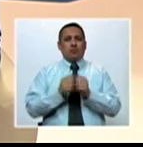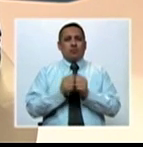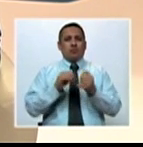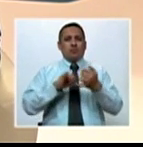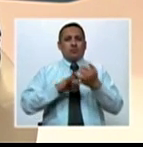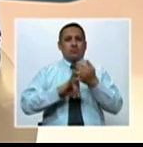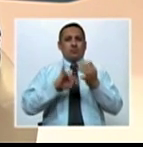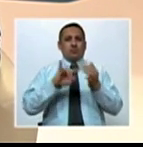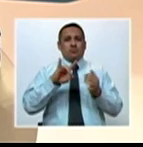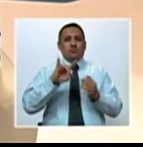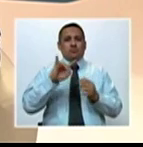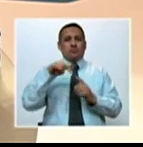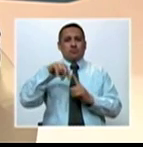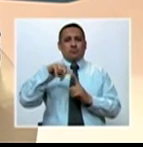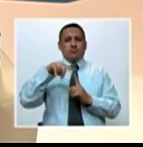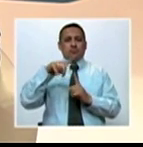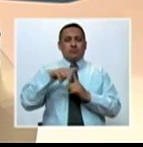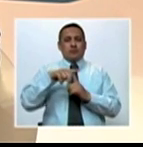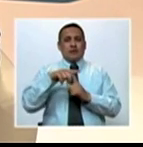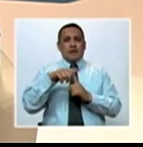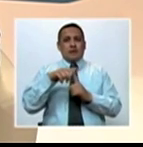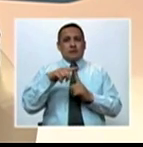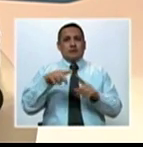con la SUNAT y